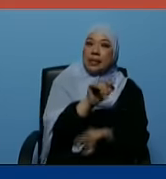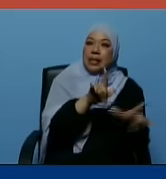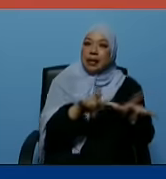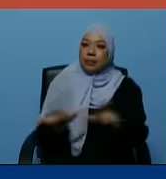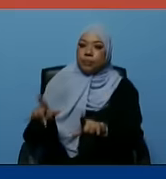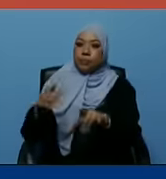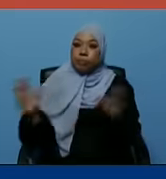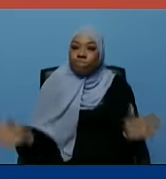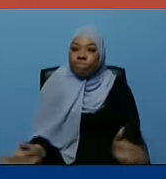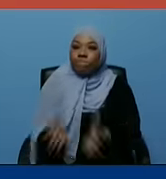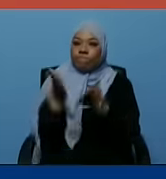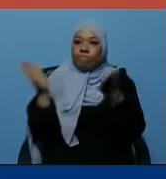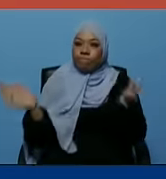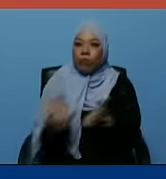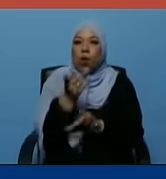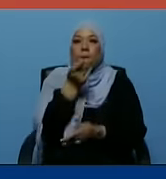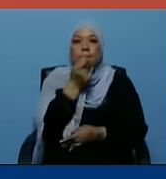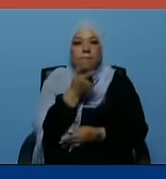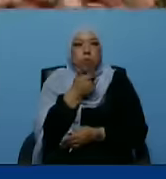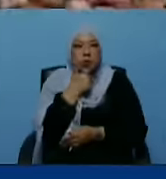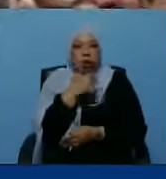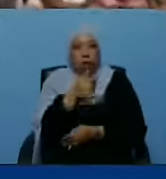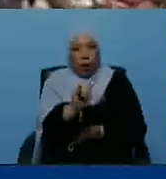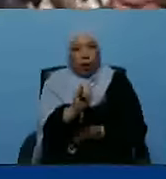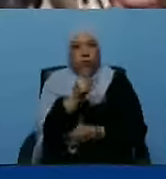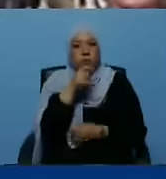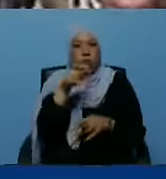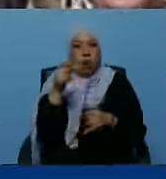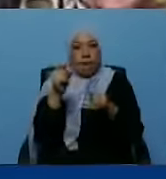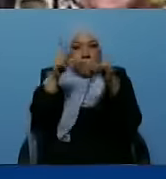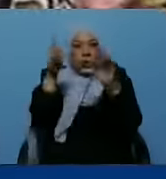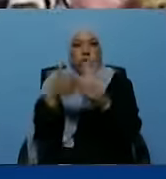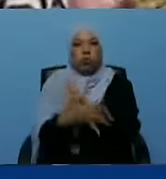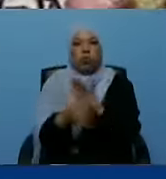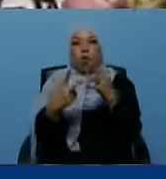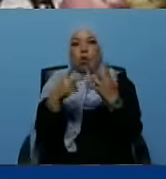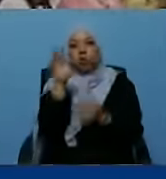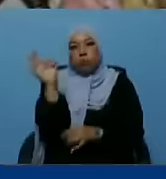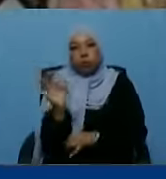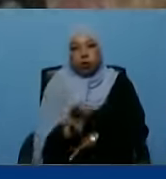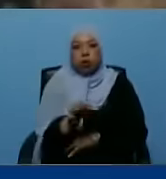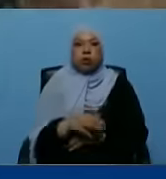un impulso tan bonito, tan espectacular del 8%.